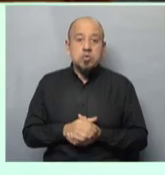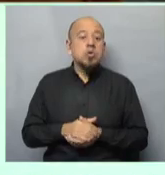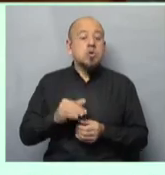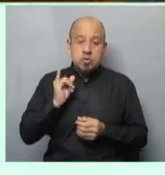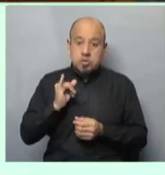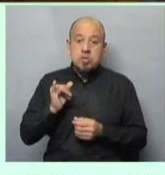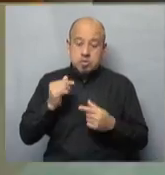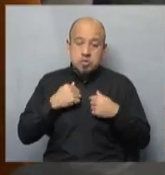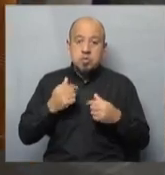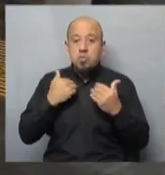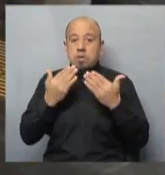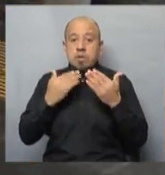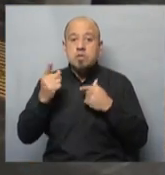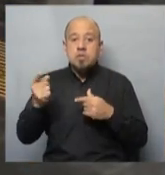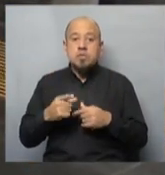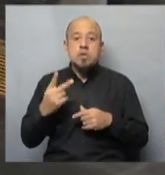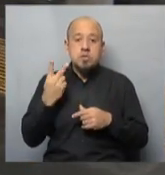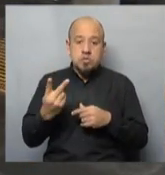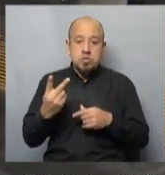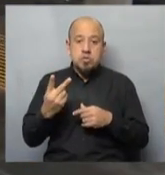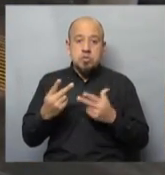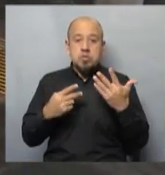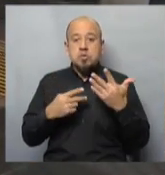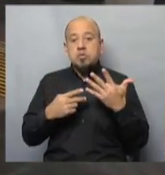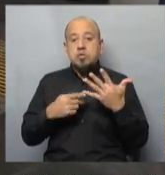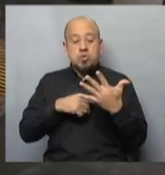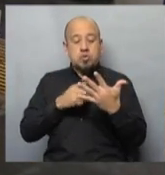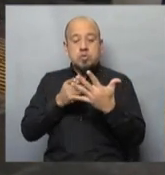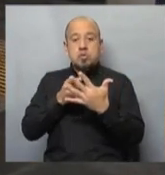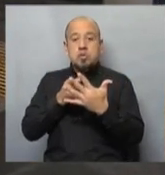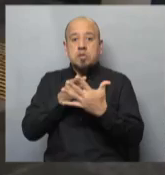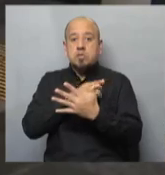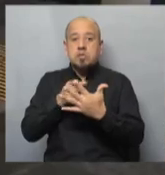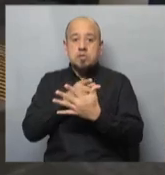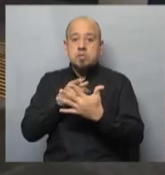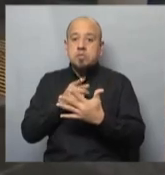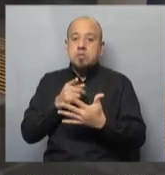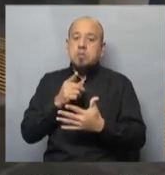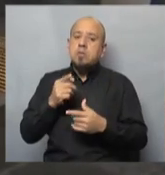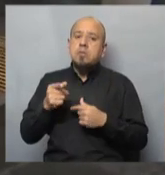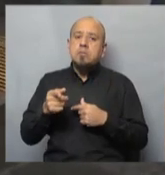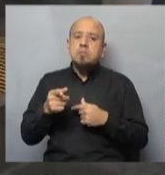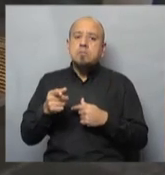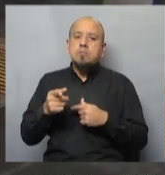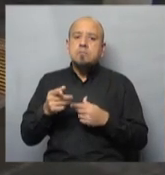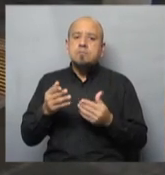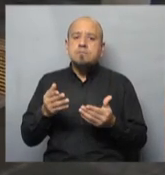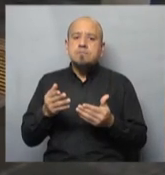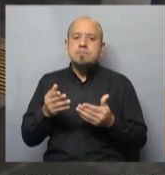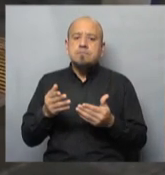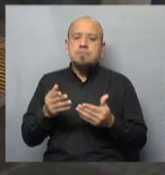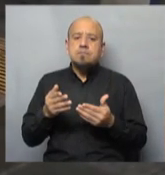estuve en comunicación con las dos de las jugadoras clasificadas directas y tampoco tuvieron un muy, ¿cómo decir?